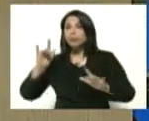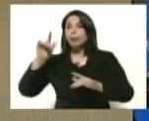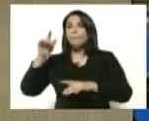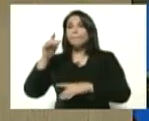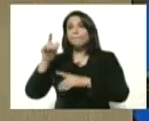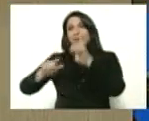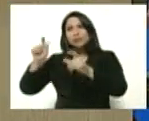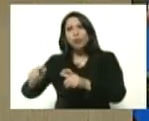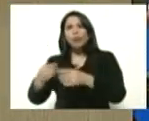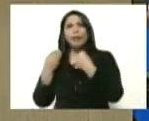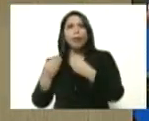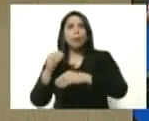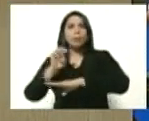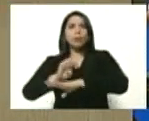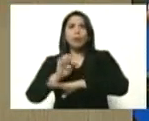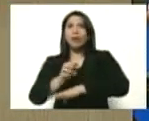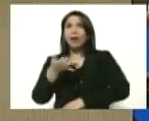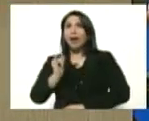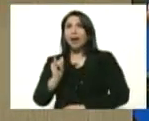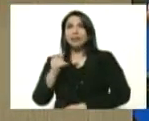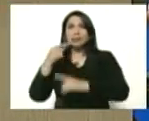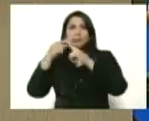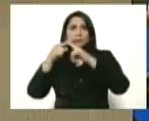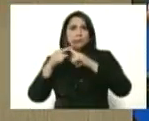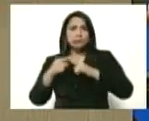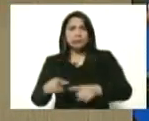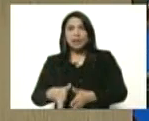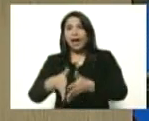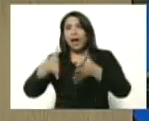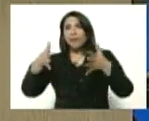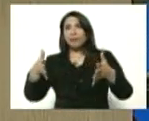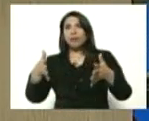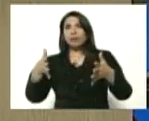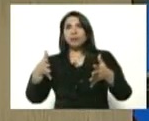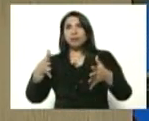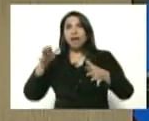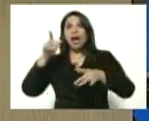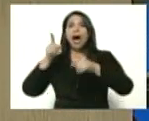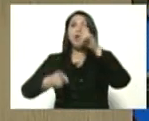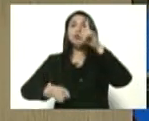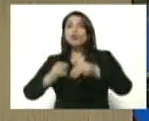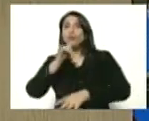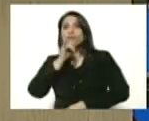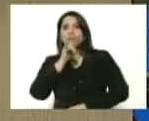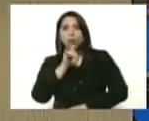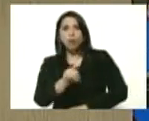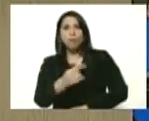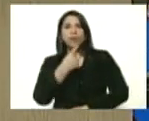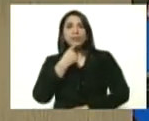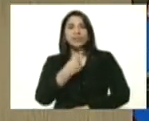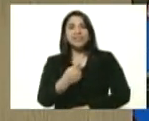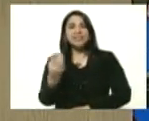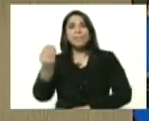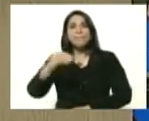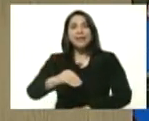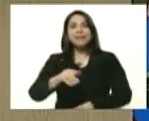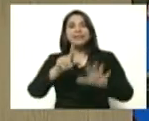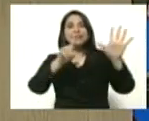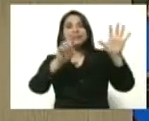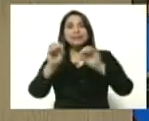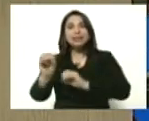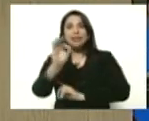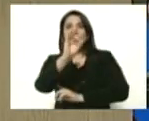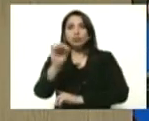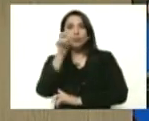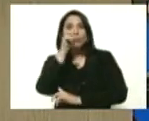Ecuador presenten unos subregistros tan tremendos que hay algunos reportes que señalan que más del 60%